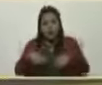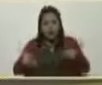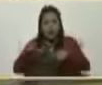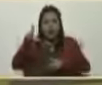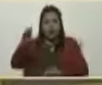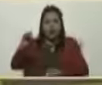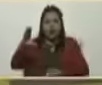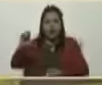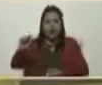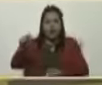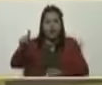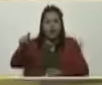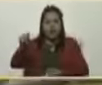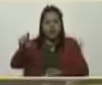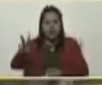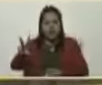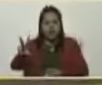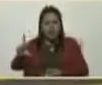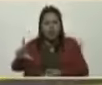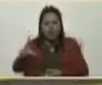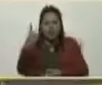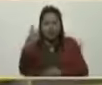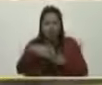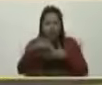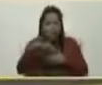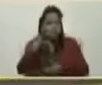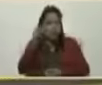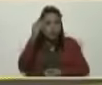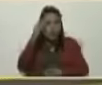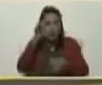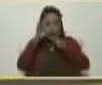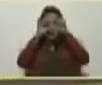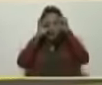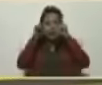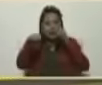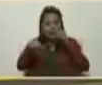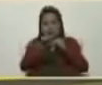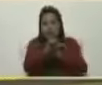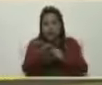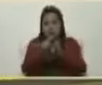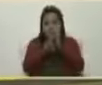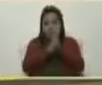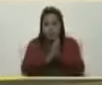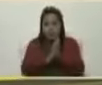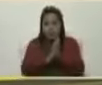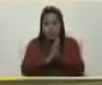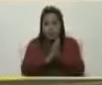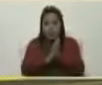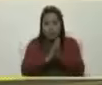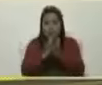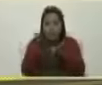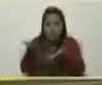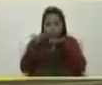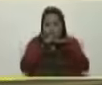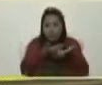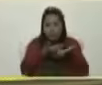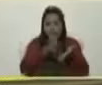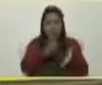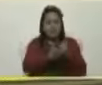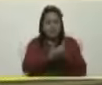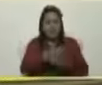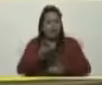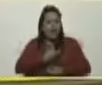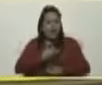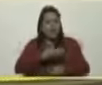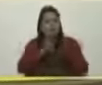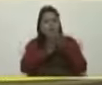dos, y yo no sé cuánto tengo, me llegan esta semana. Ajá, entonces le dije a mi colega alcalde que